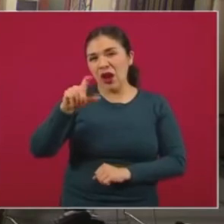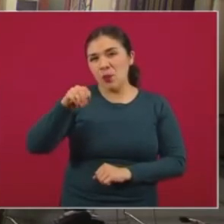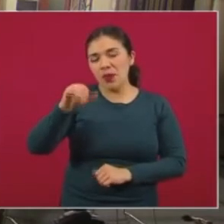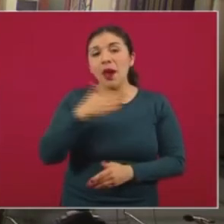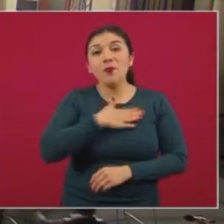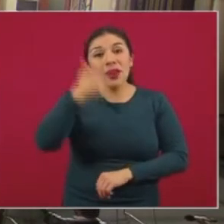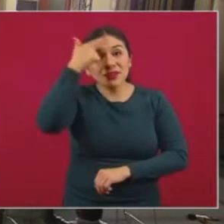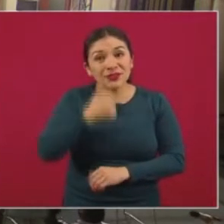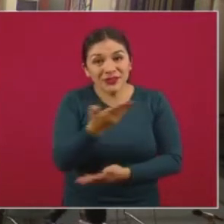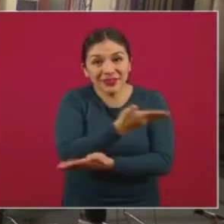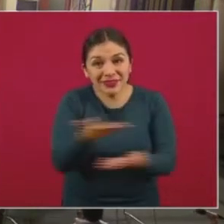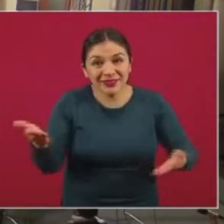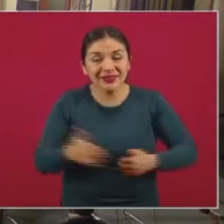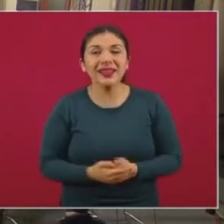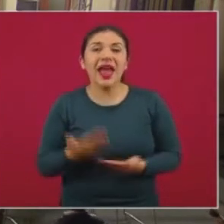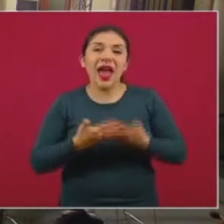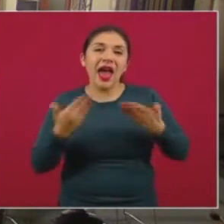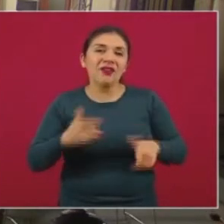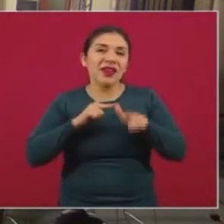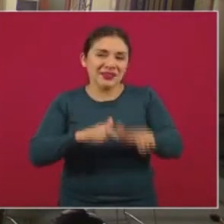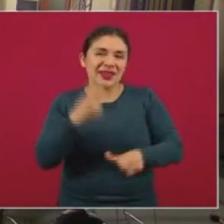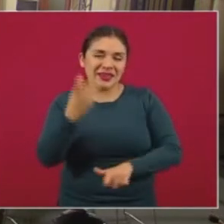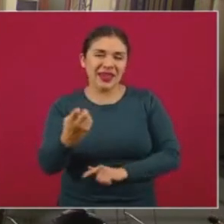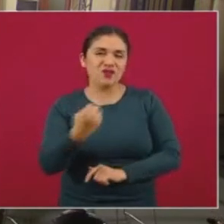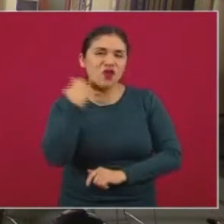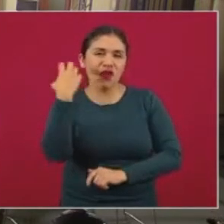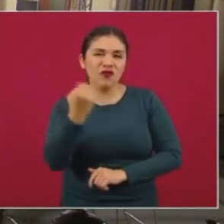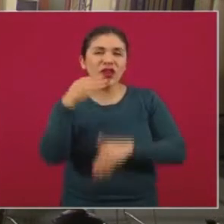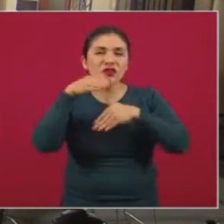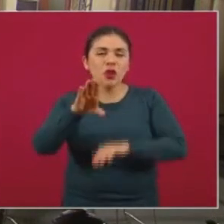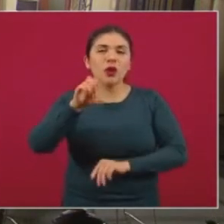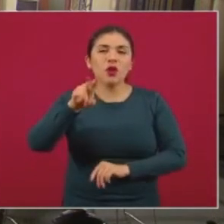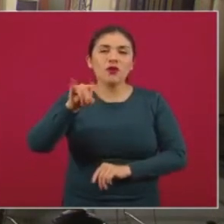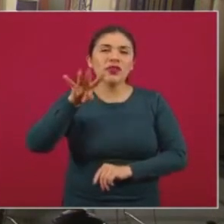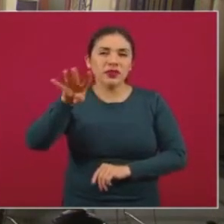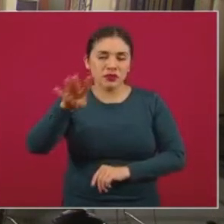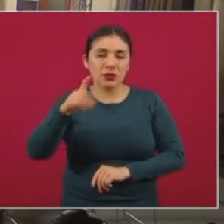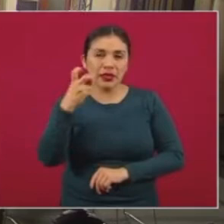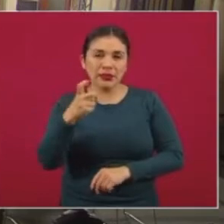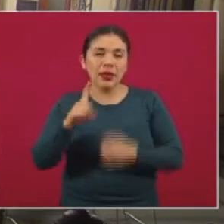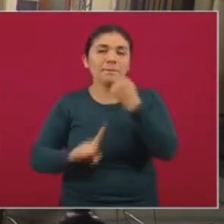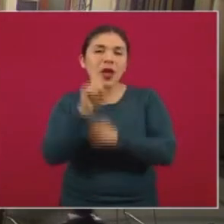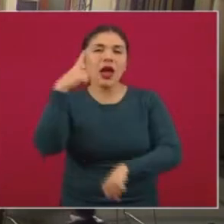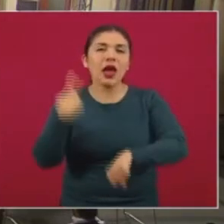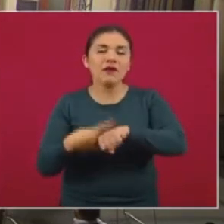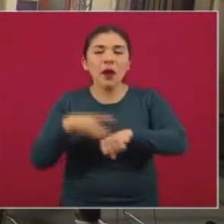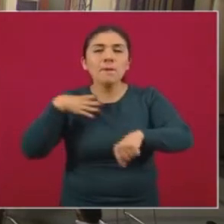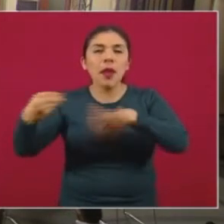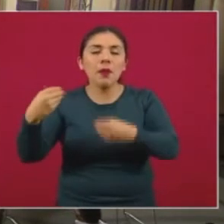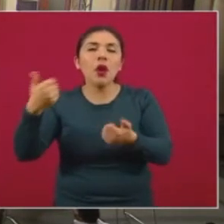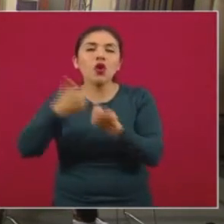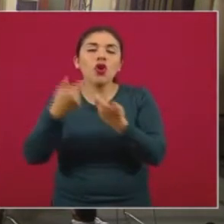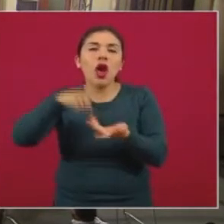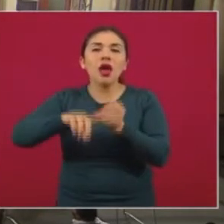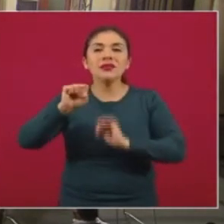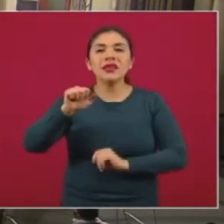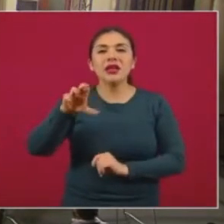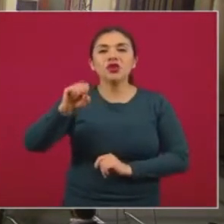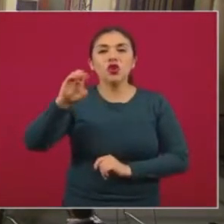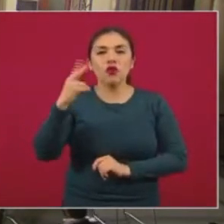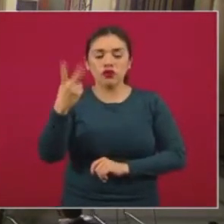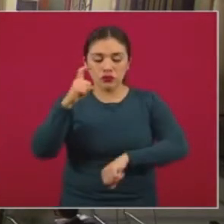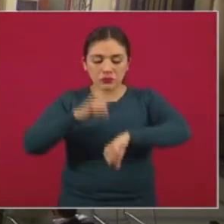noches. Continuamos con la conferencia de prensa sobre COVID-19, la pandemia causada por el coronavirus SARS-CoV-2, cuando son